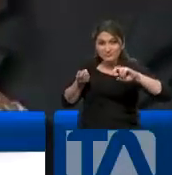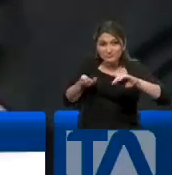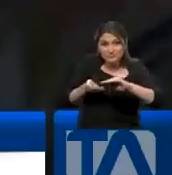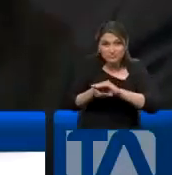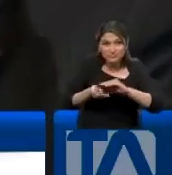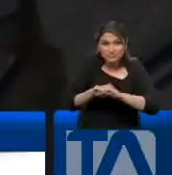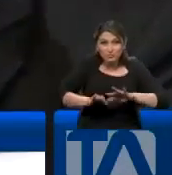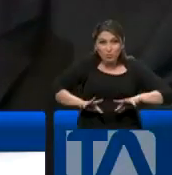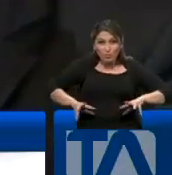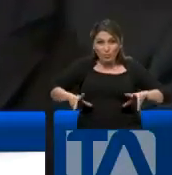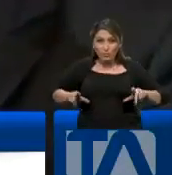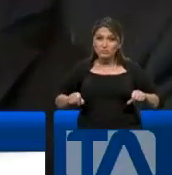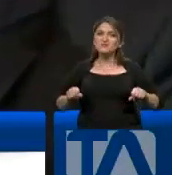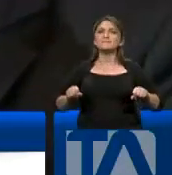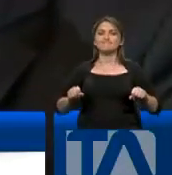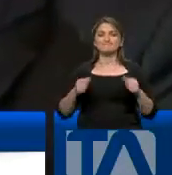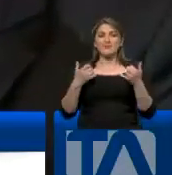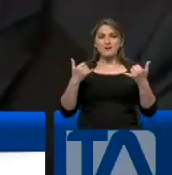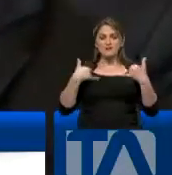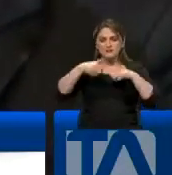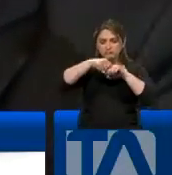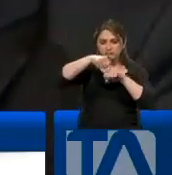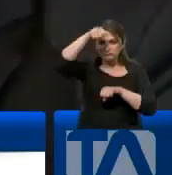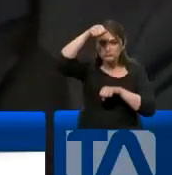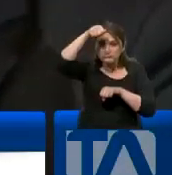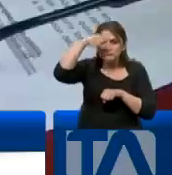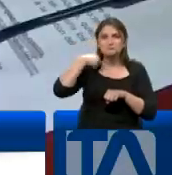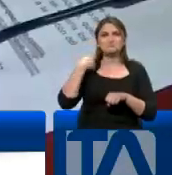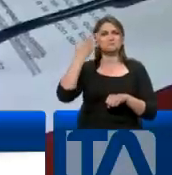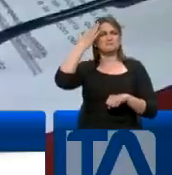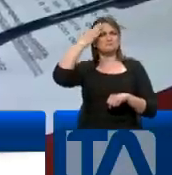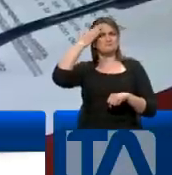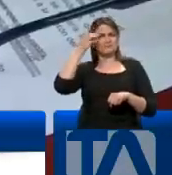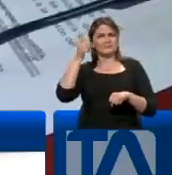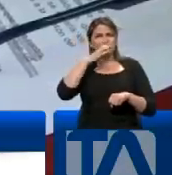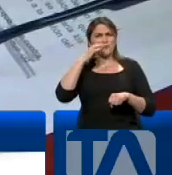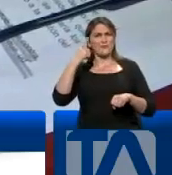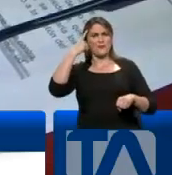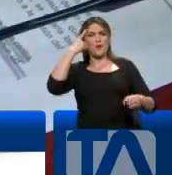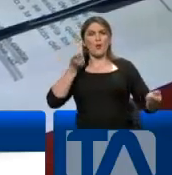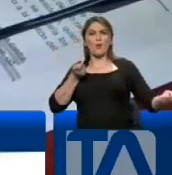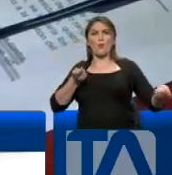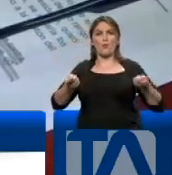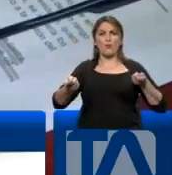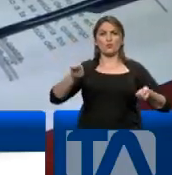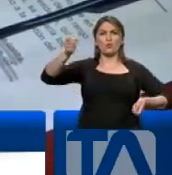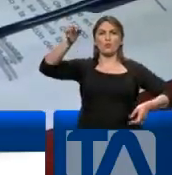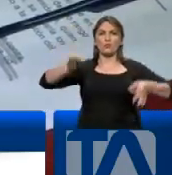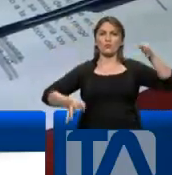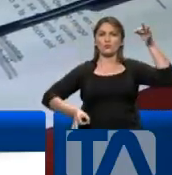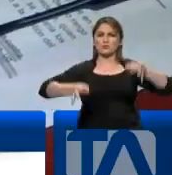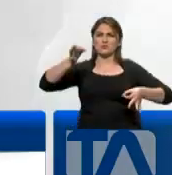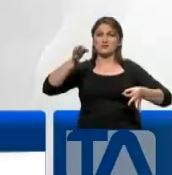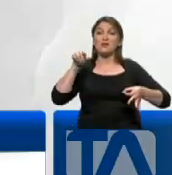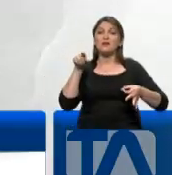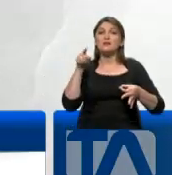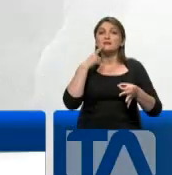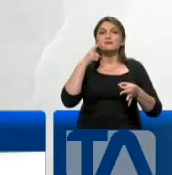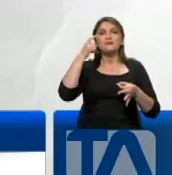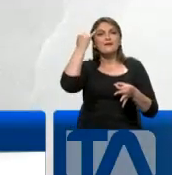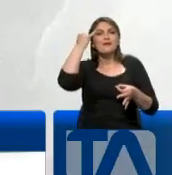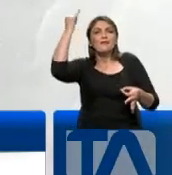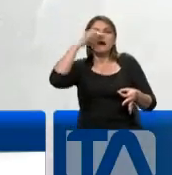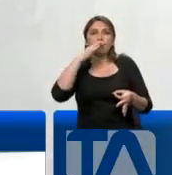de Rafael Correa mantenía el control casi total de la justicia y ahora se sabe que para ello montó una oficina paralela. Este